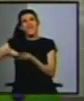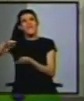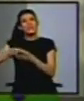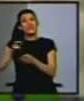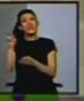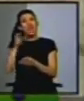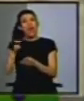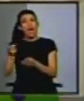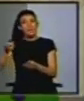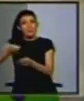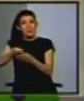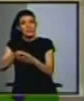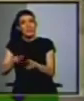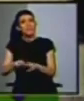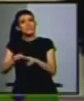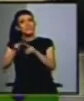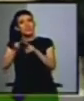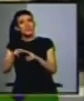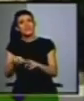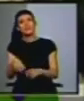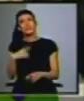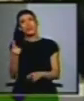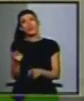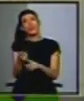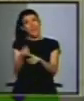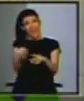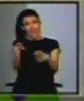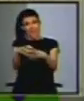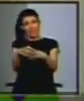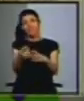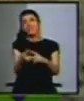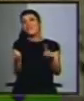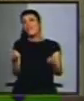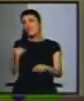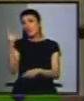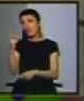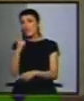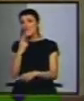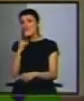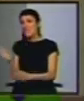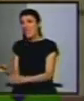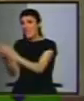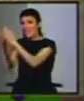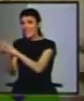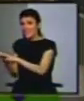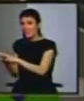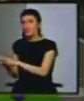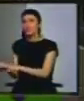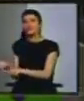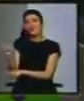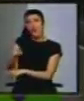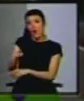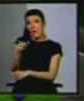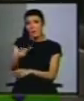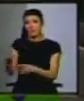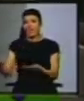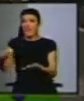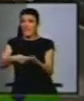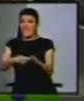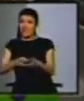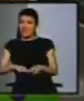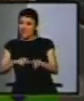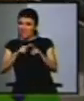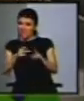Pero a diferencia de las comunidades del edificio Tenerife y Judía, aquí el modus operandi era distinto.